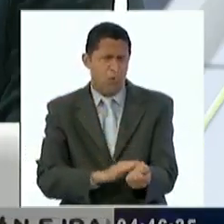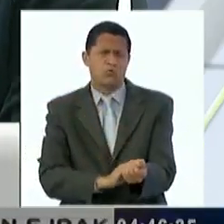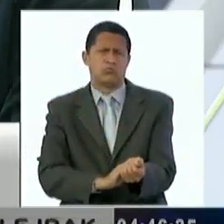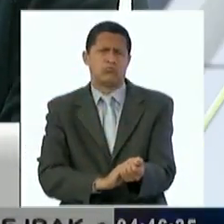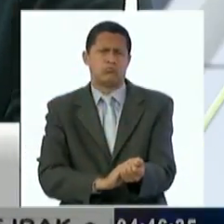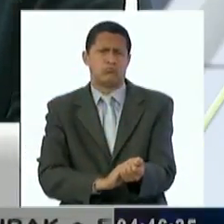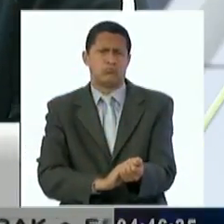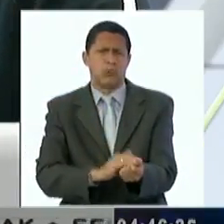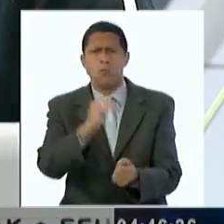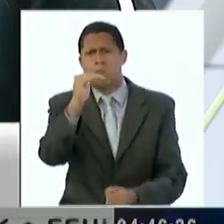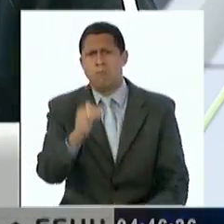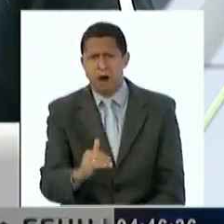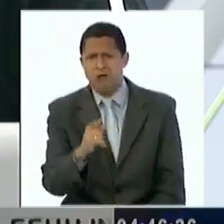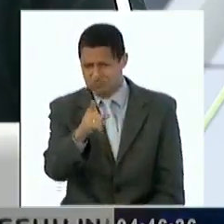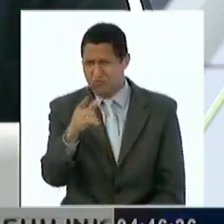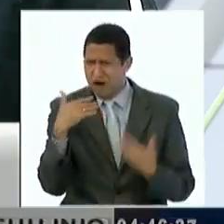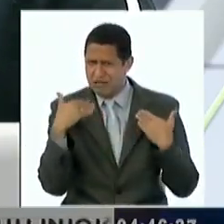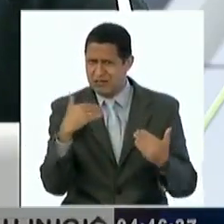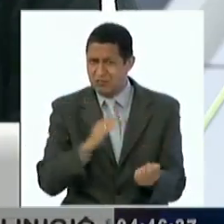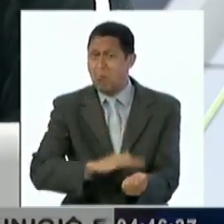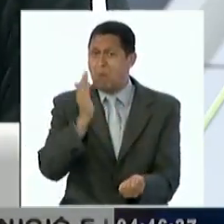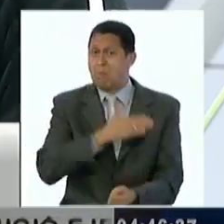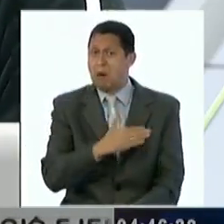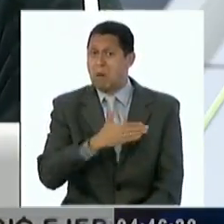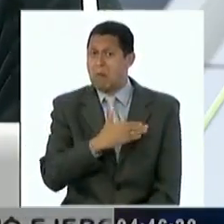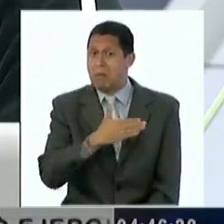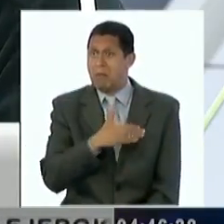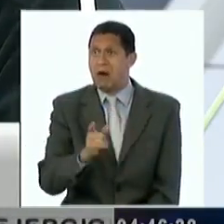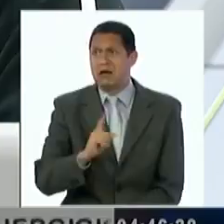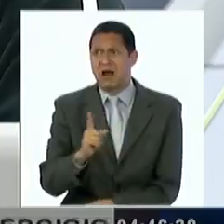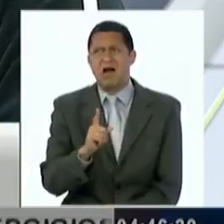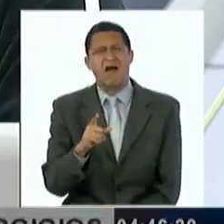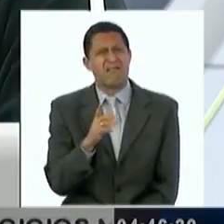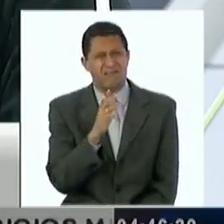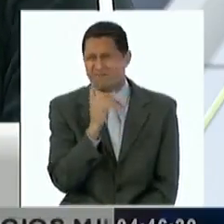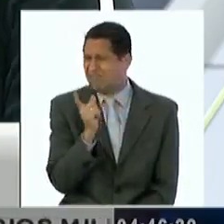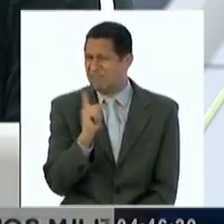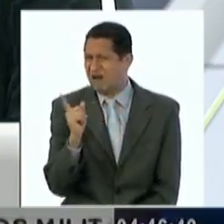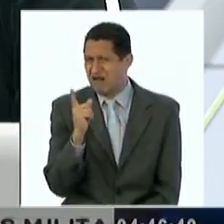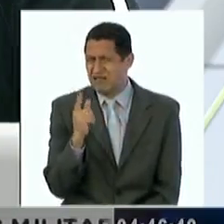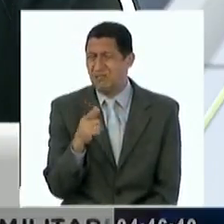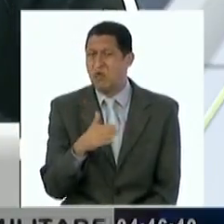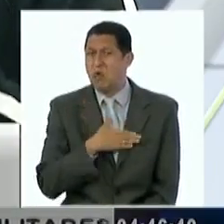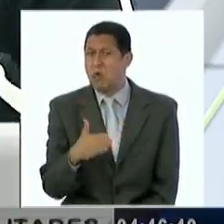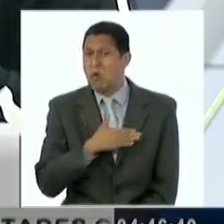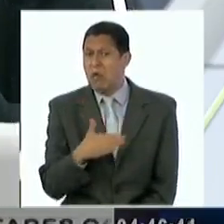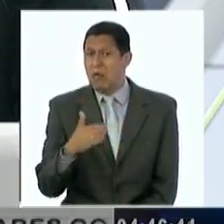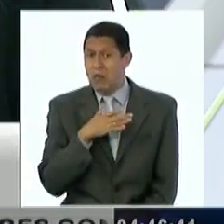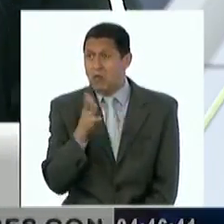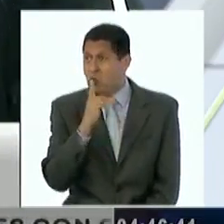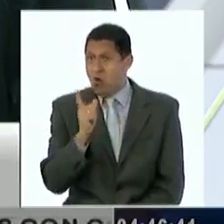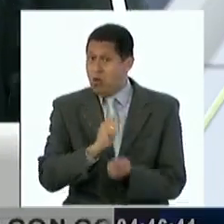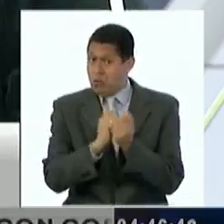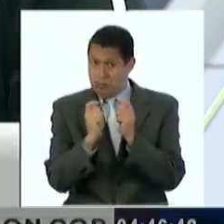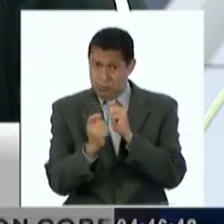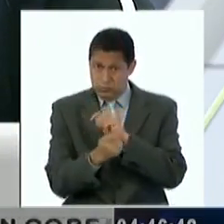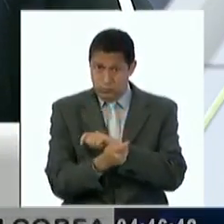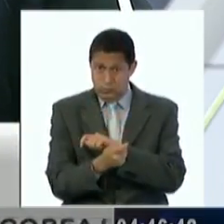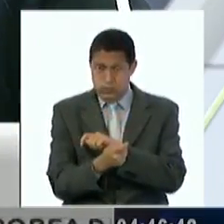si el pulso está bajo quiere que esté acción de decisión si no no está haciendo una actividad física regular porque su corazón no se está remodelando